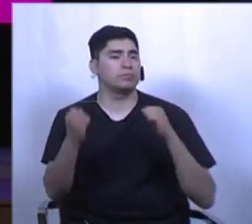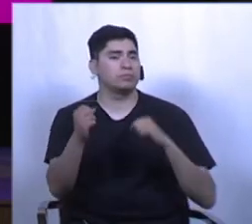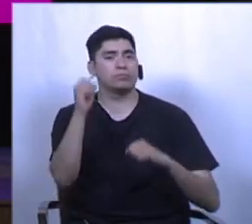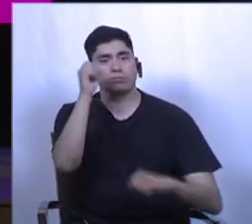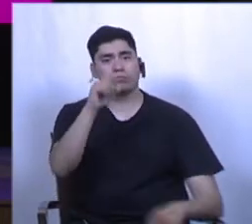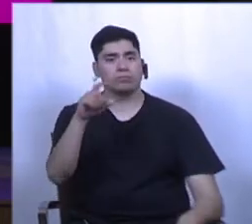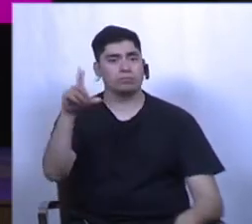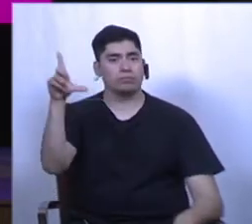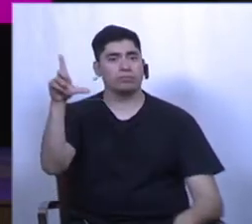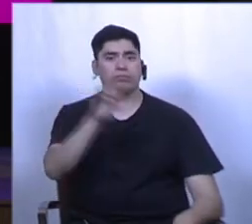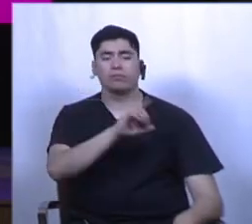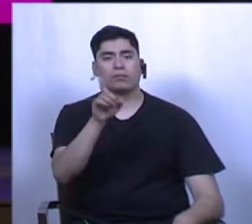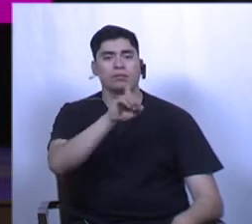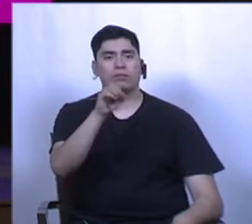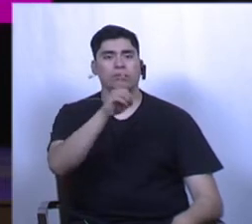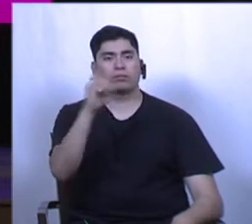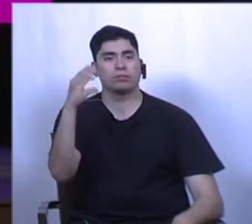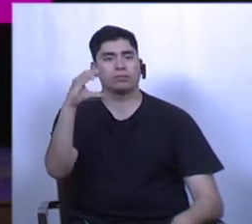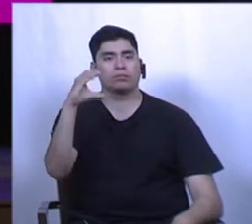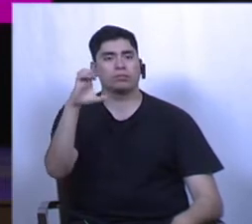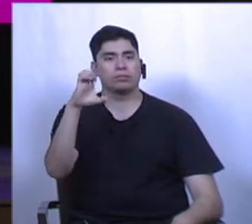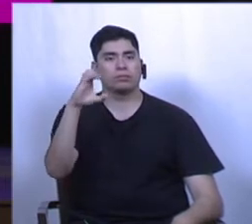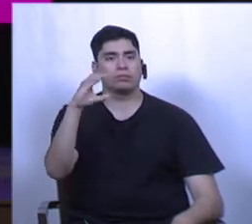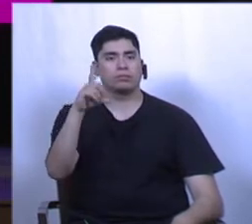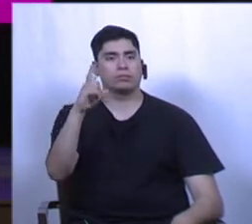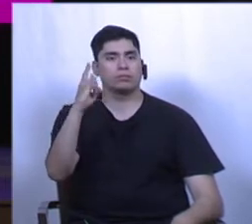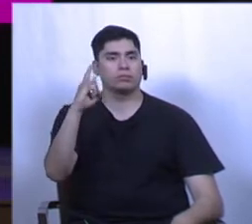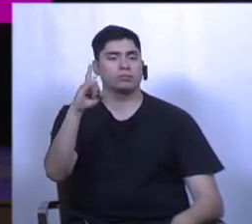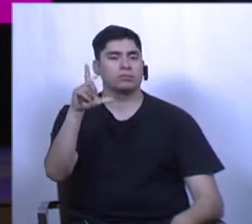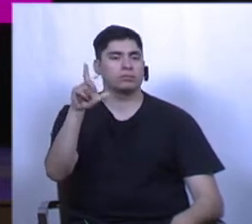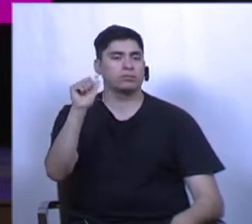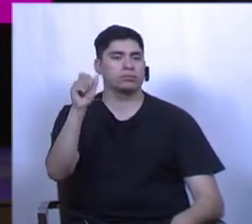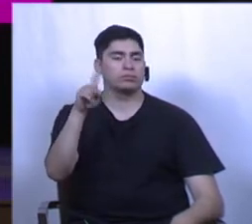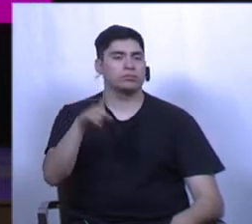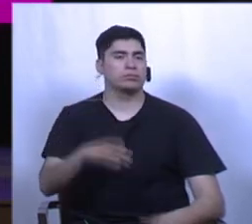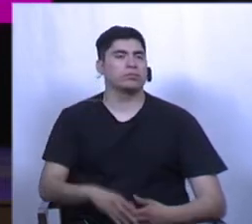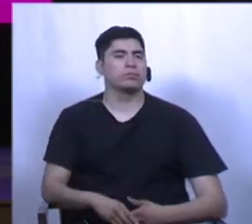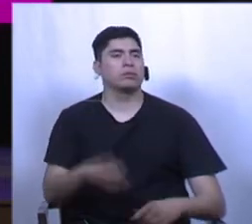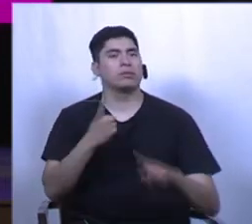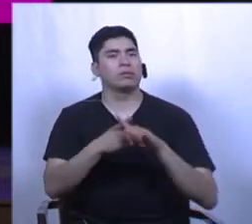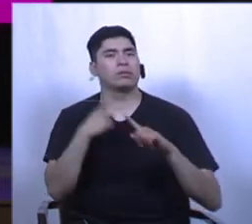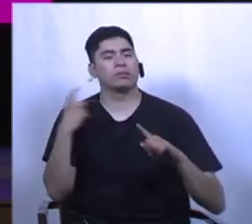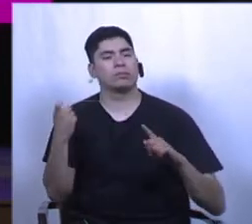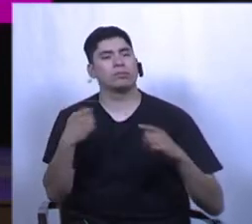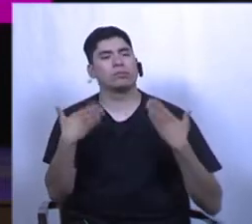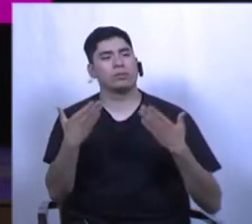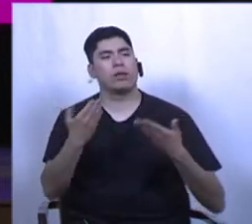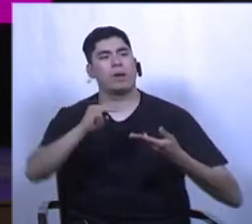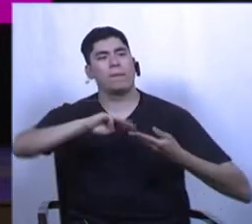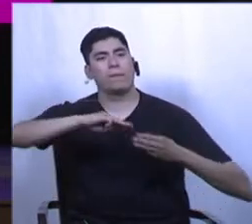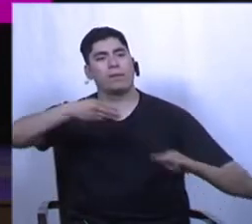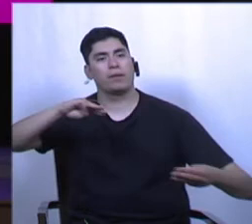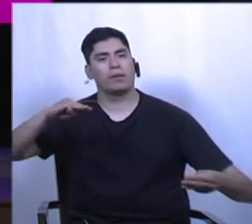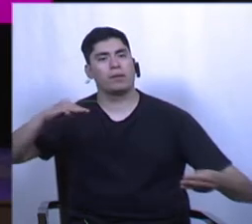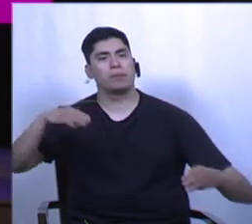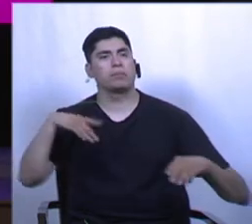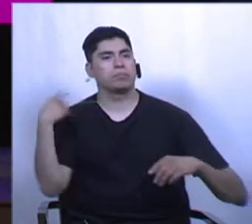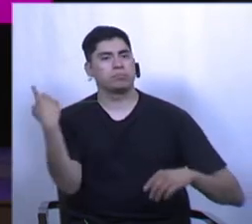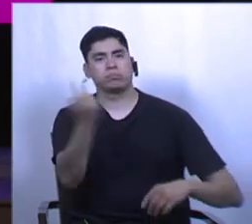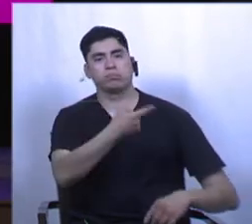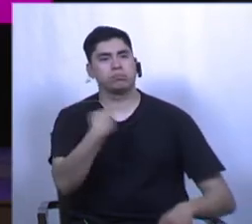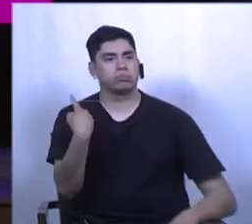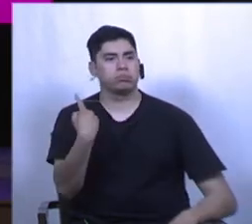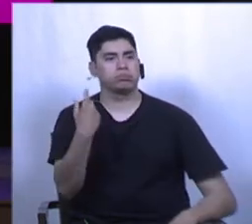sinapsis, pero no las células neuronales. ¿Por qué estamos interesados en esto? Es porque si tenemos mecanismos comunes, quizás podríamos